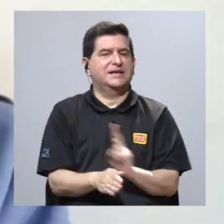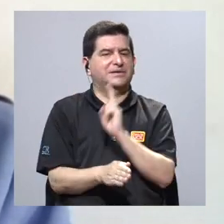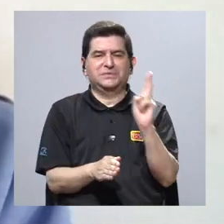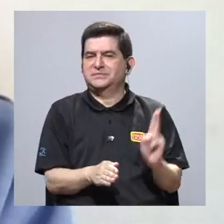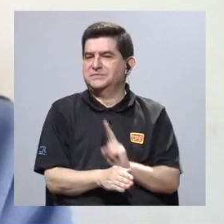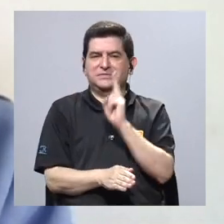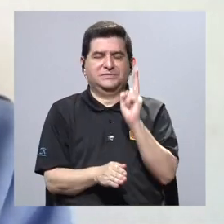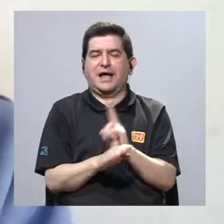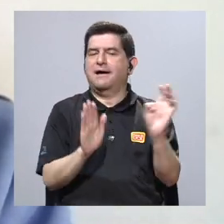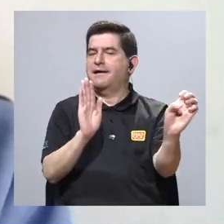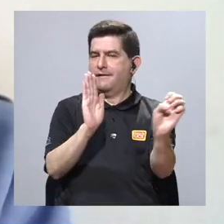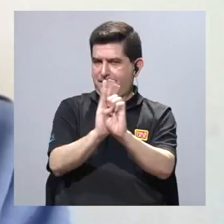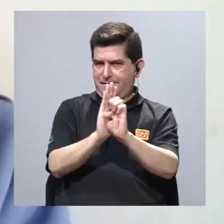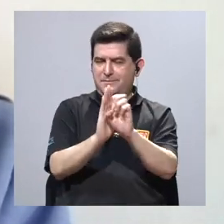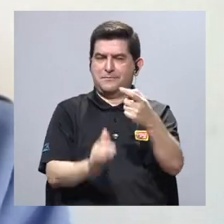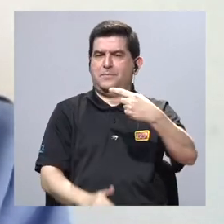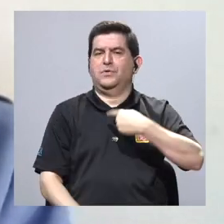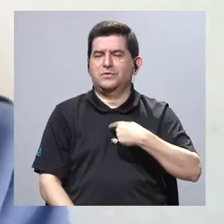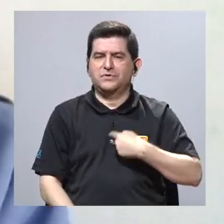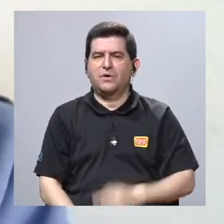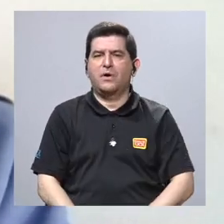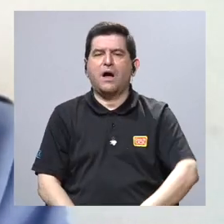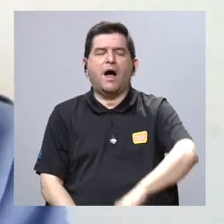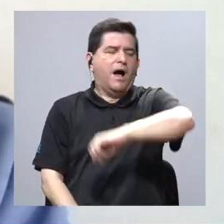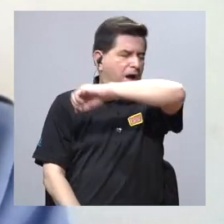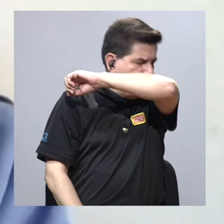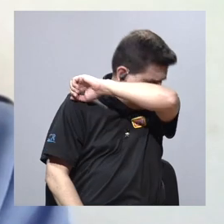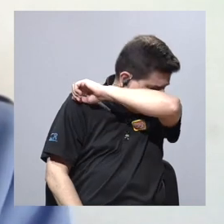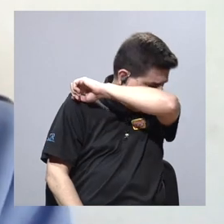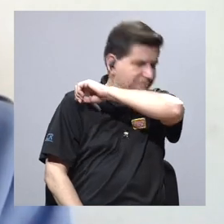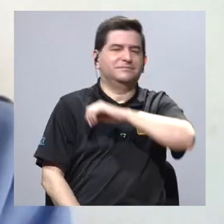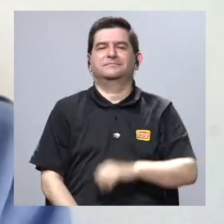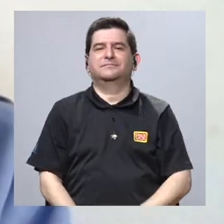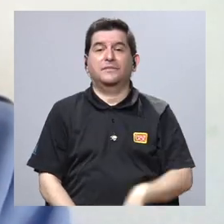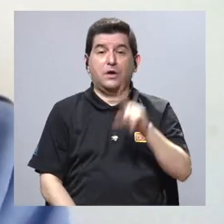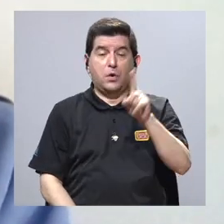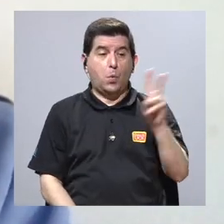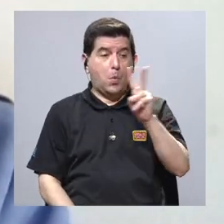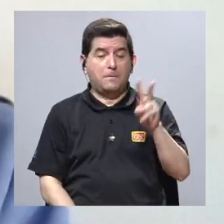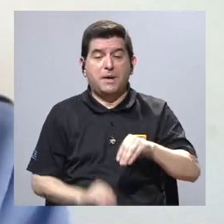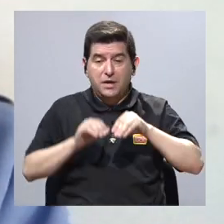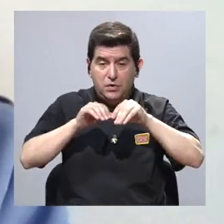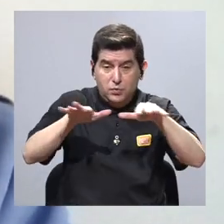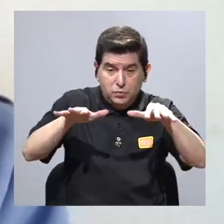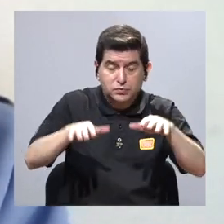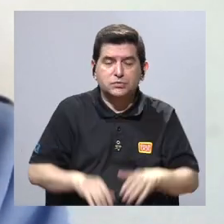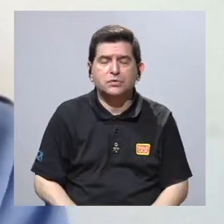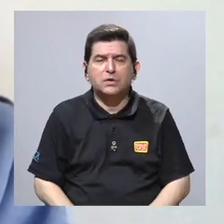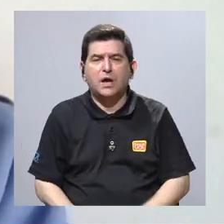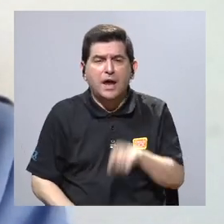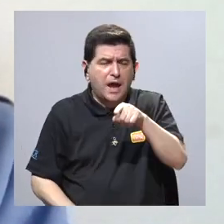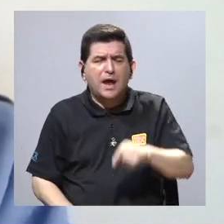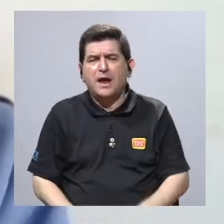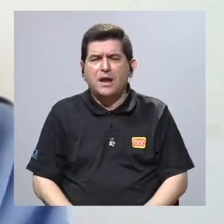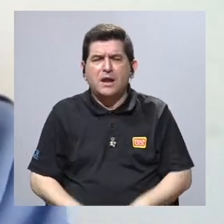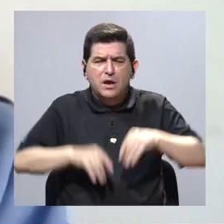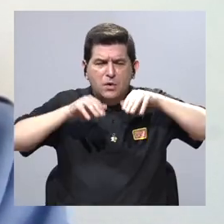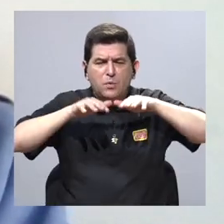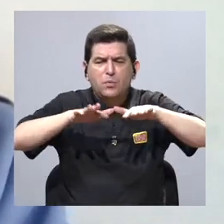energía, ¿verdad? Por ejemplo, cuando yo estornudo y elimino un virus influenza, ese virus